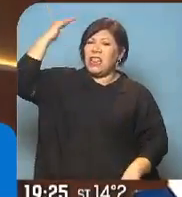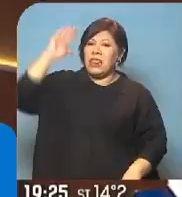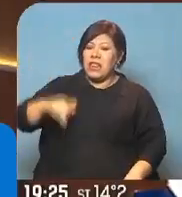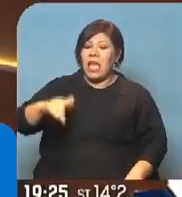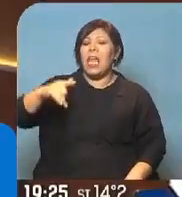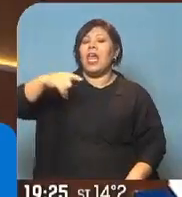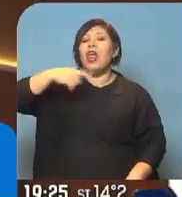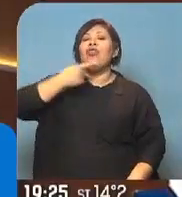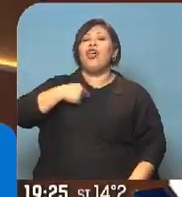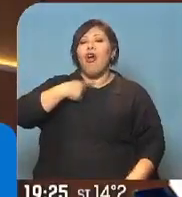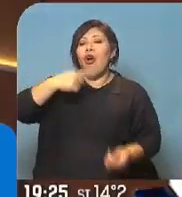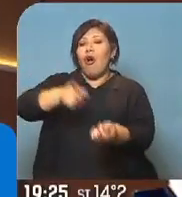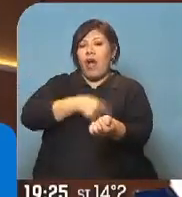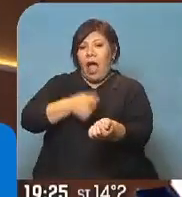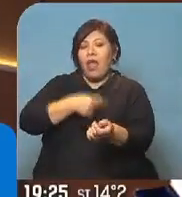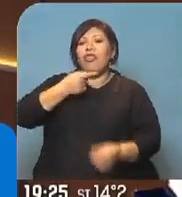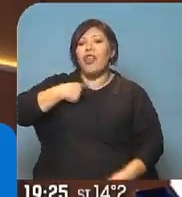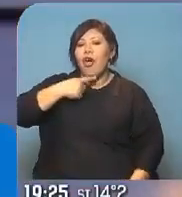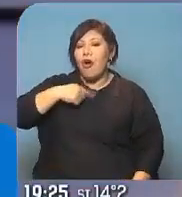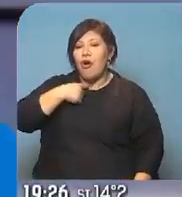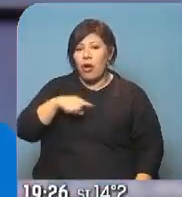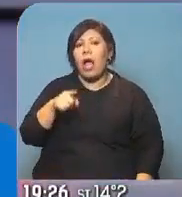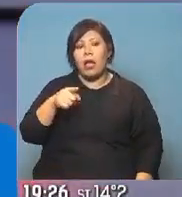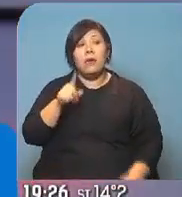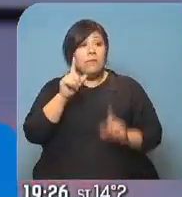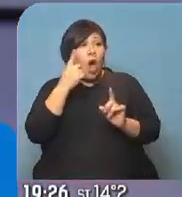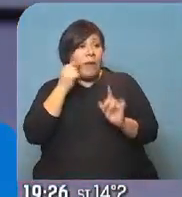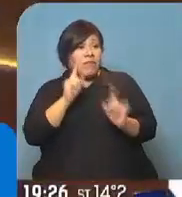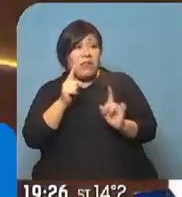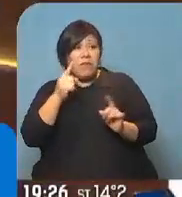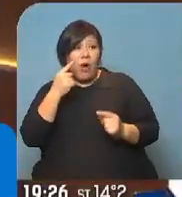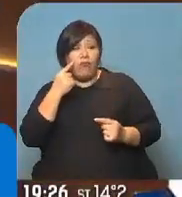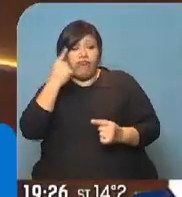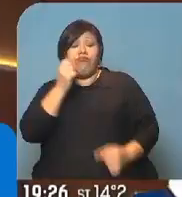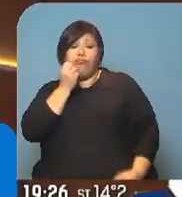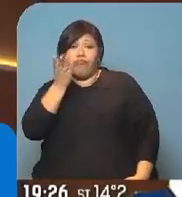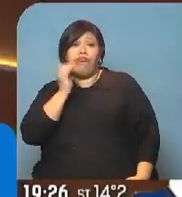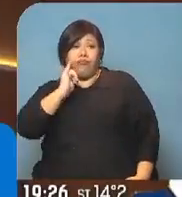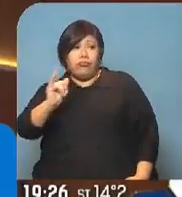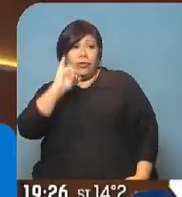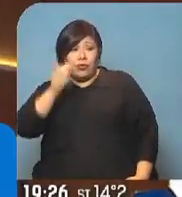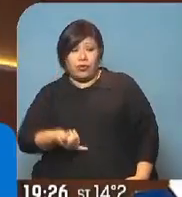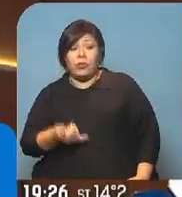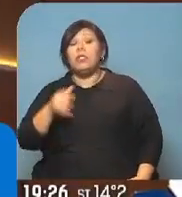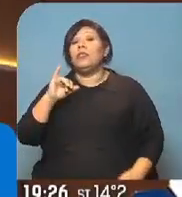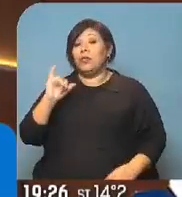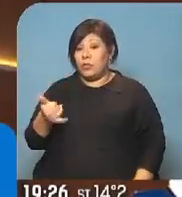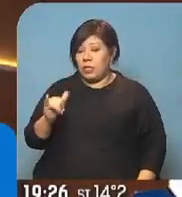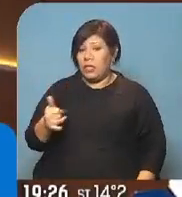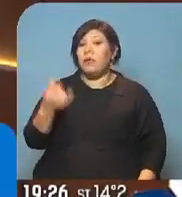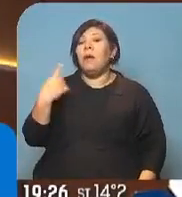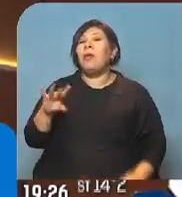que se hicieron. Y según él mismo lo ha reconocido Y públicamente. según el mismo lo ha reconocido, que es bastante más complicada que lo que a veces se comenta,